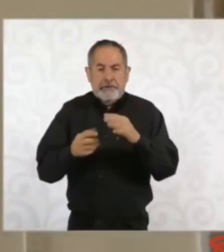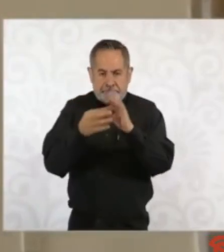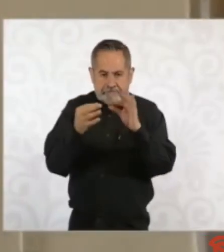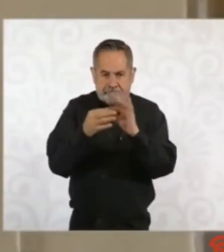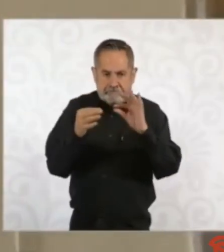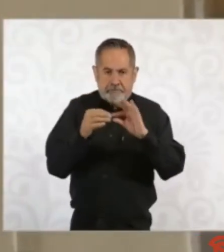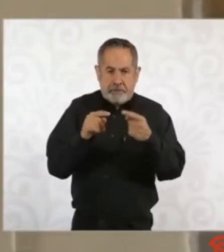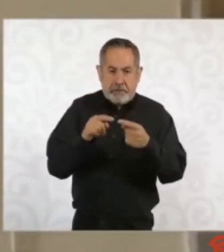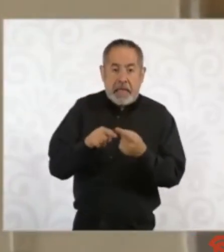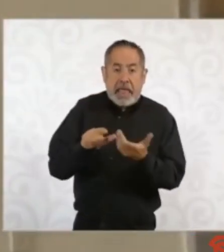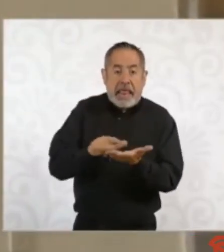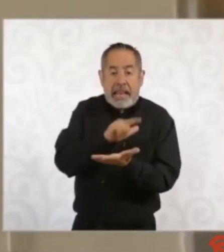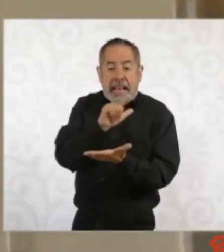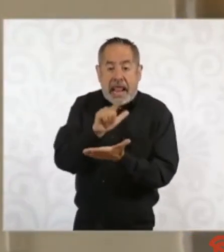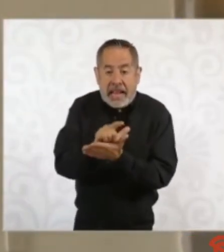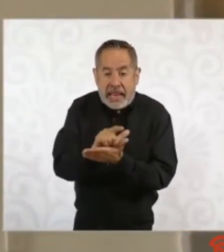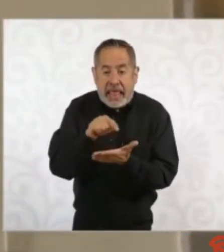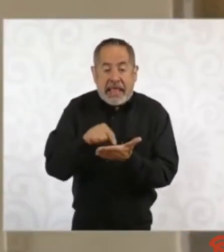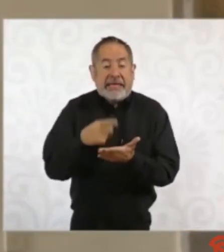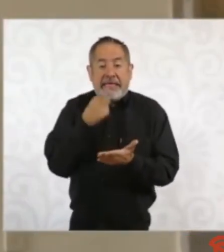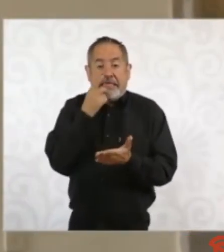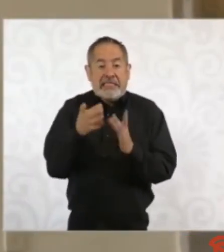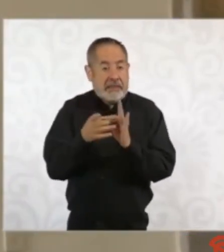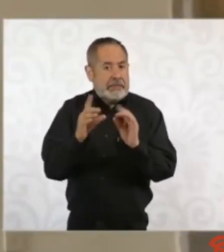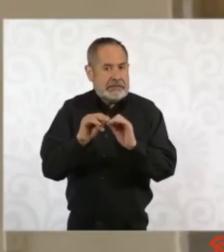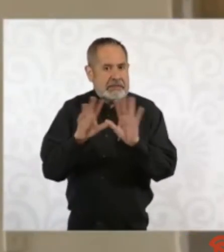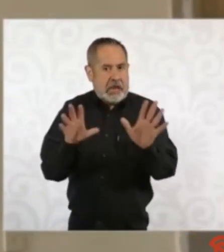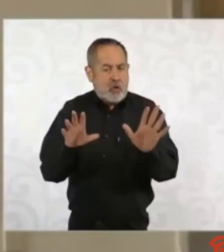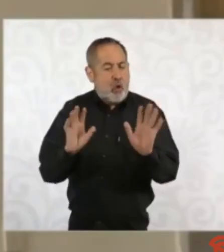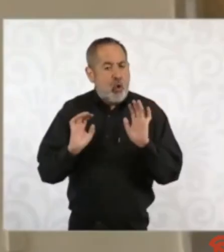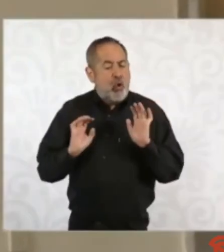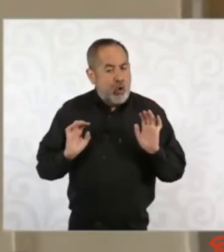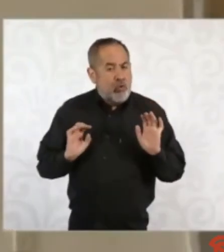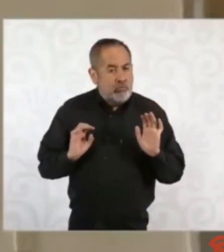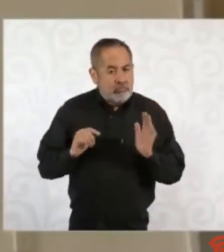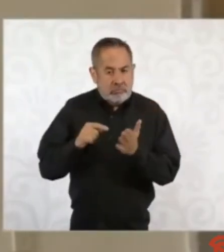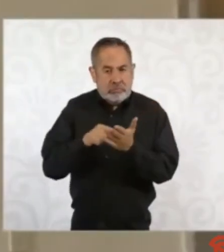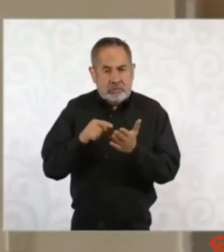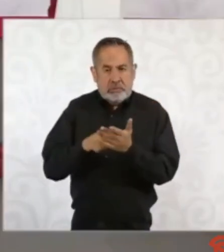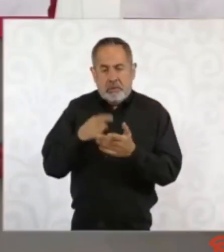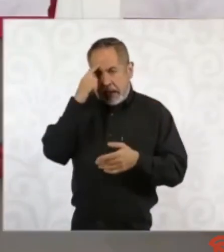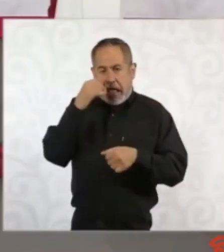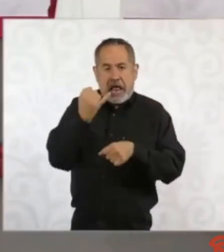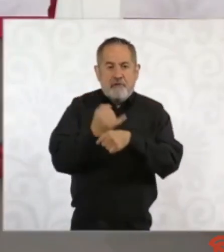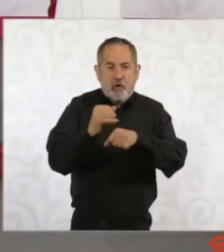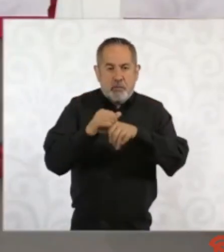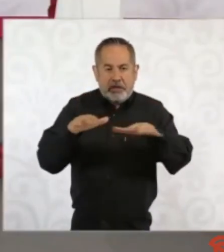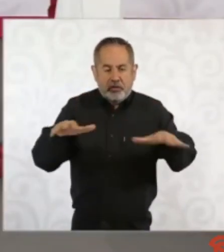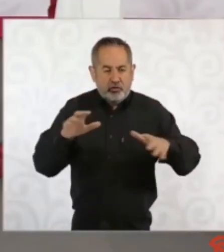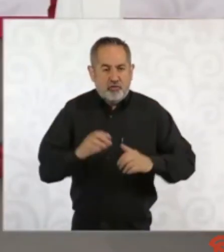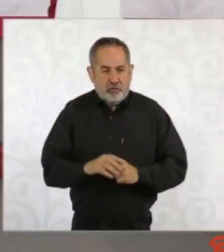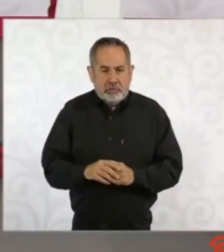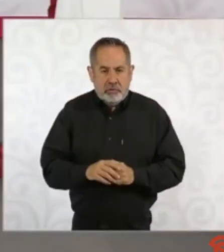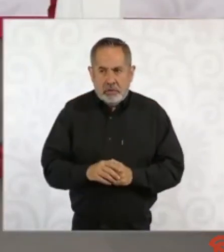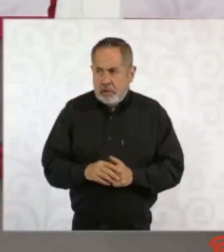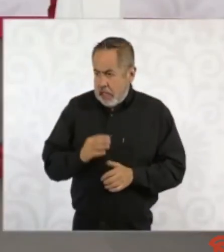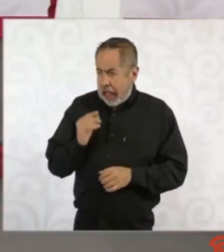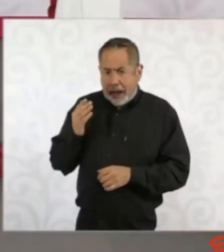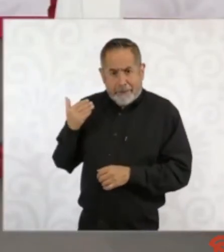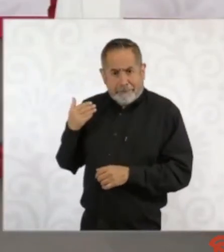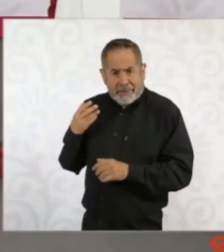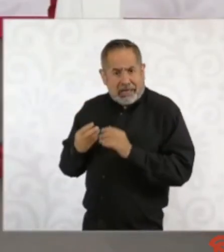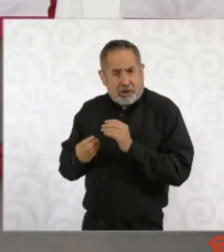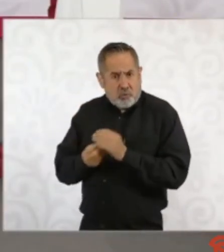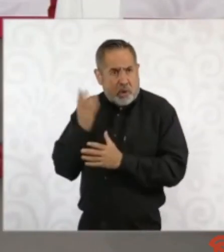lineamientos y la ley establecen como parte de la garantía de información, que no son nuevos en nuestro